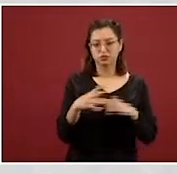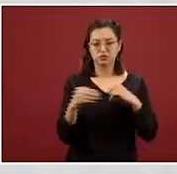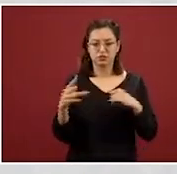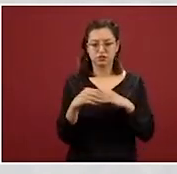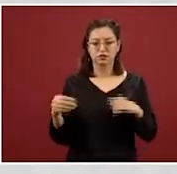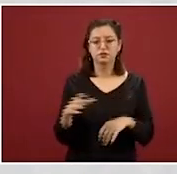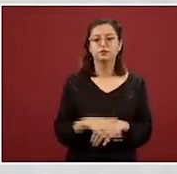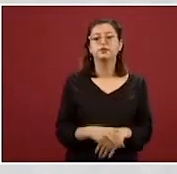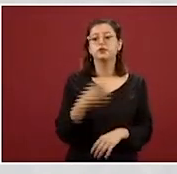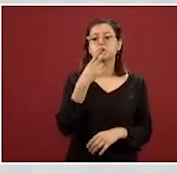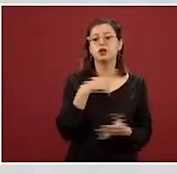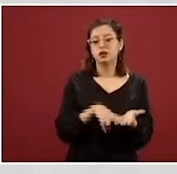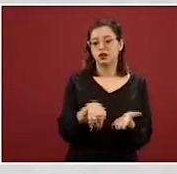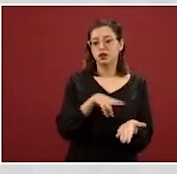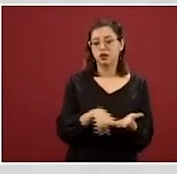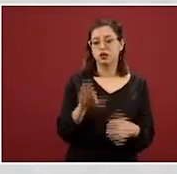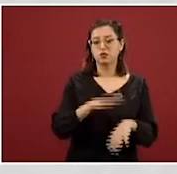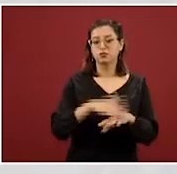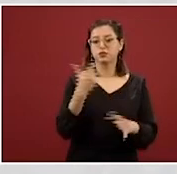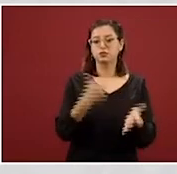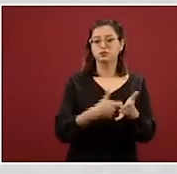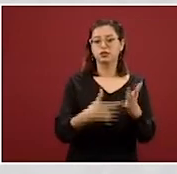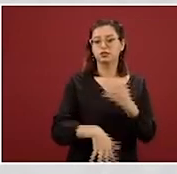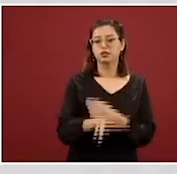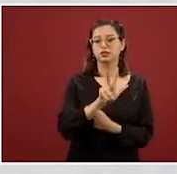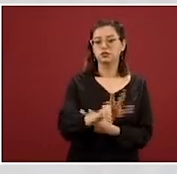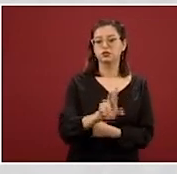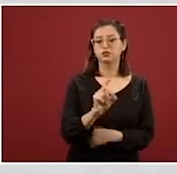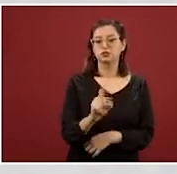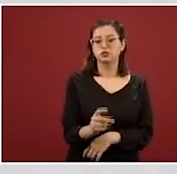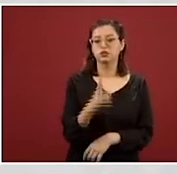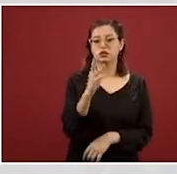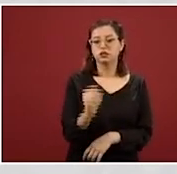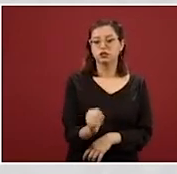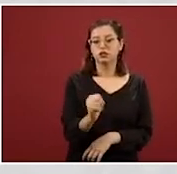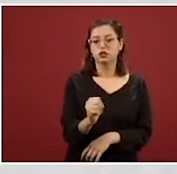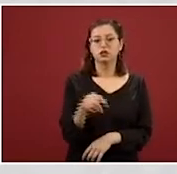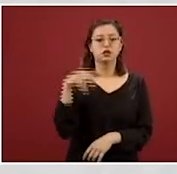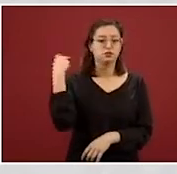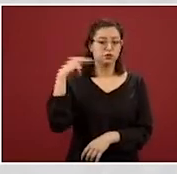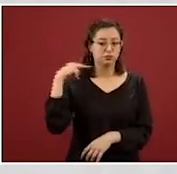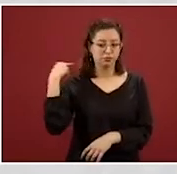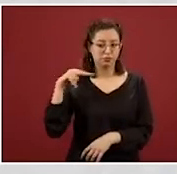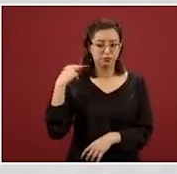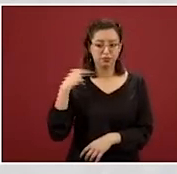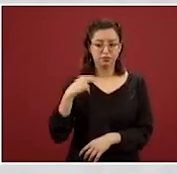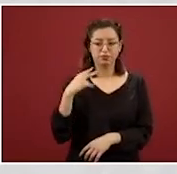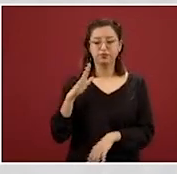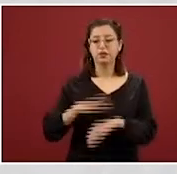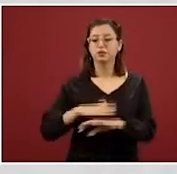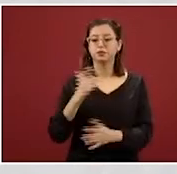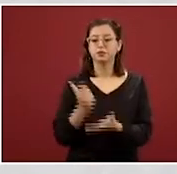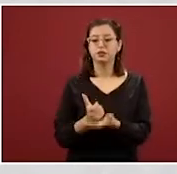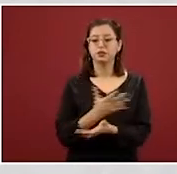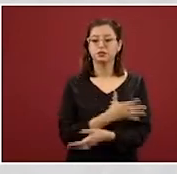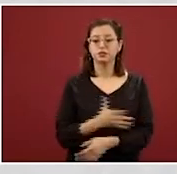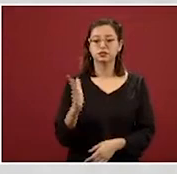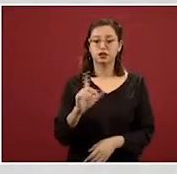23 pesos con 19 centavos. Diésel, el más económico, 18.39 en Medellín de Bravo, Veracruz, y el más